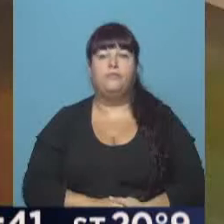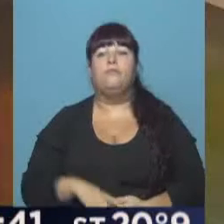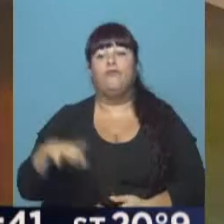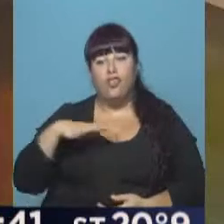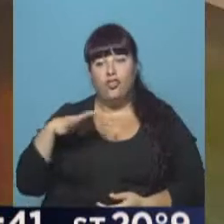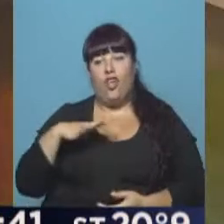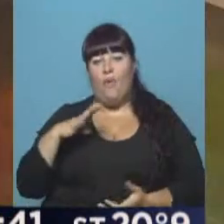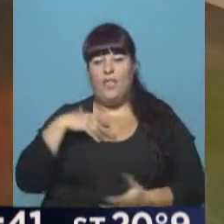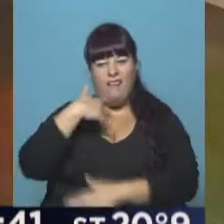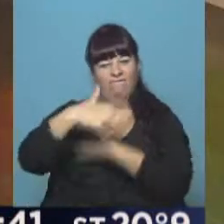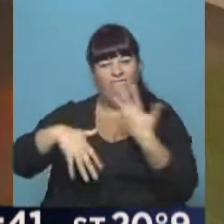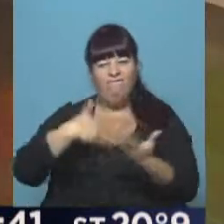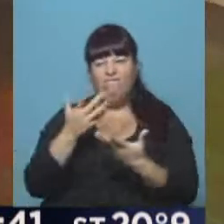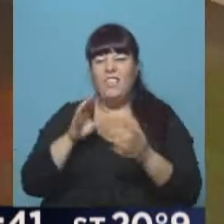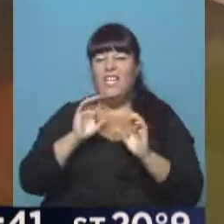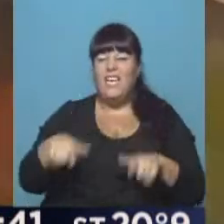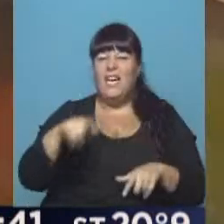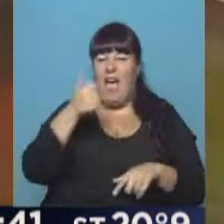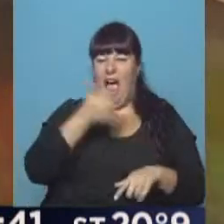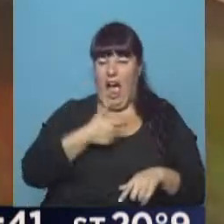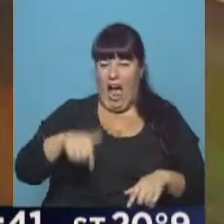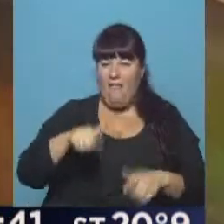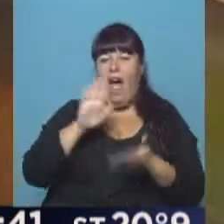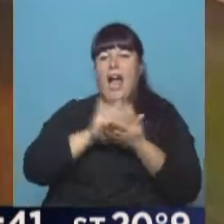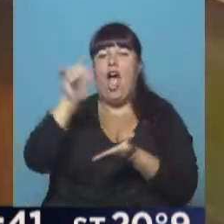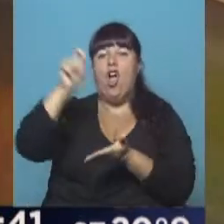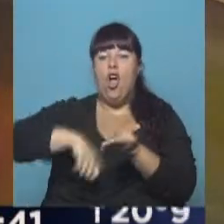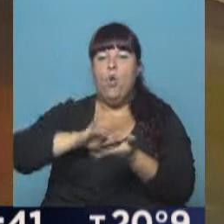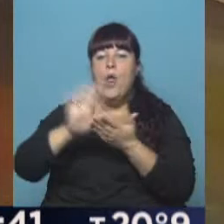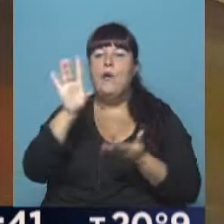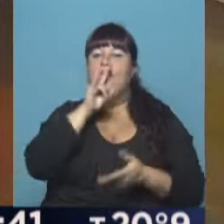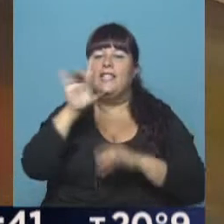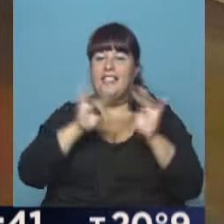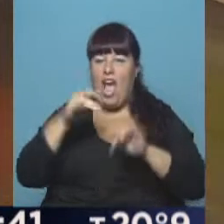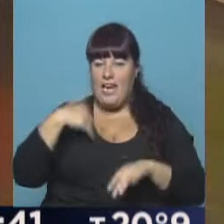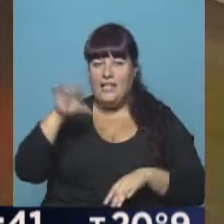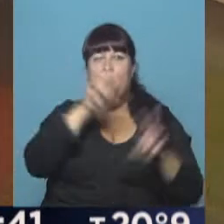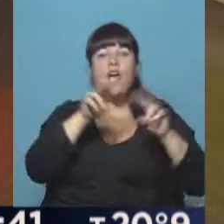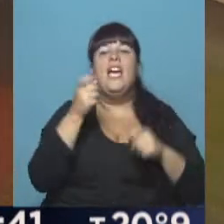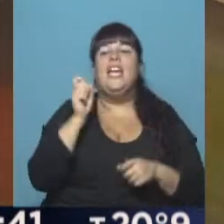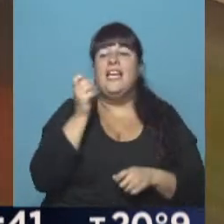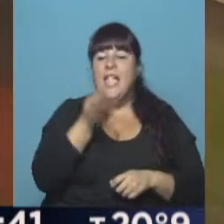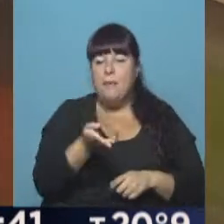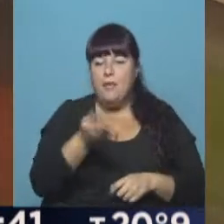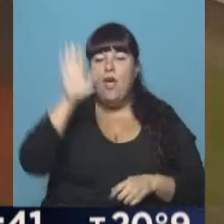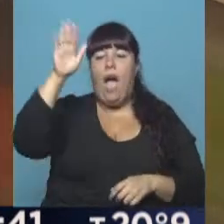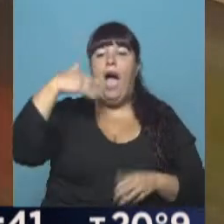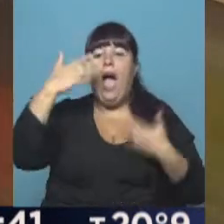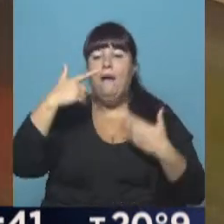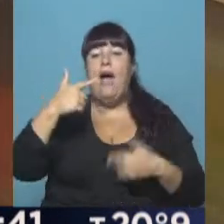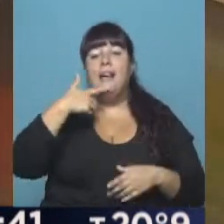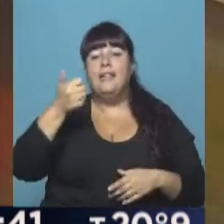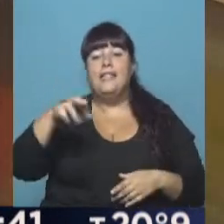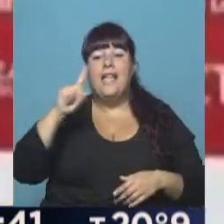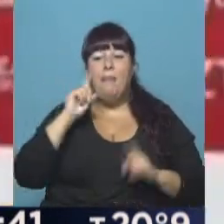Sigue siendo desprolijo el tratamiento que le dan los dirigentes argentinos a la contratación del nuevo técnico de la selección nacional. ¿Quién pidió la palabra? Jorge